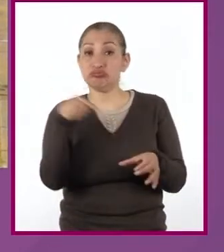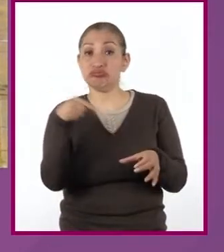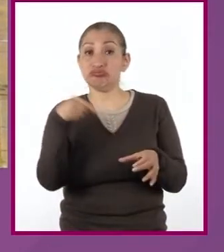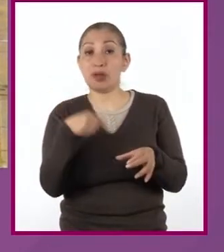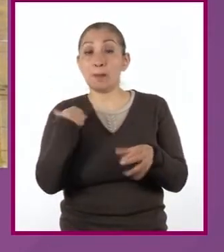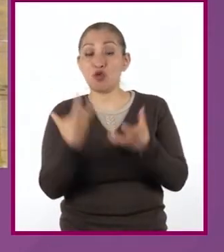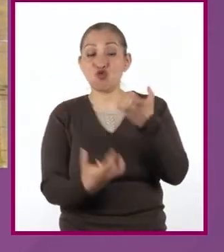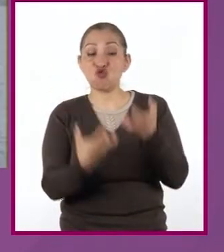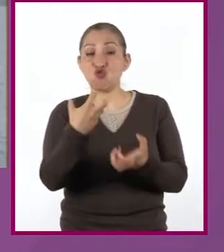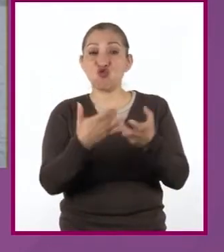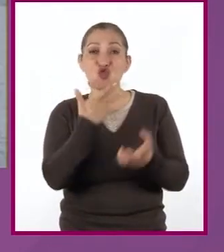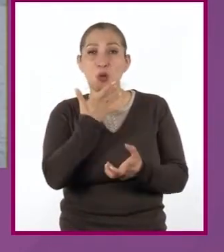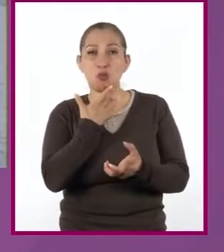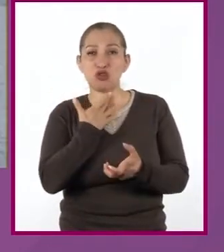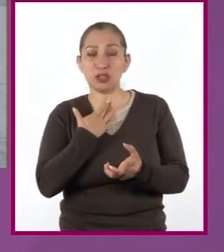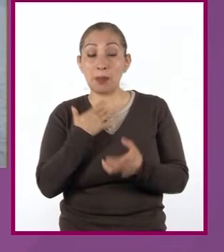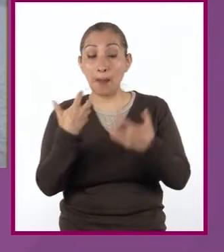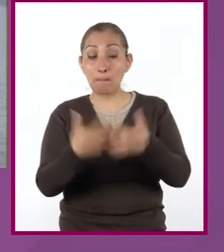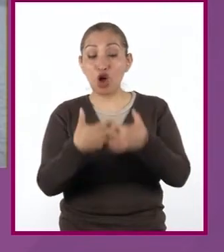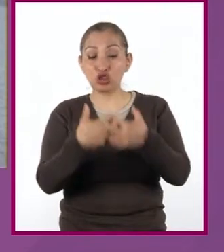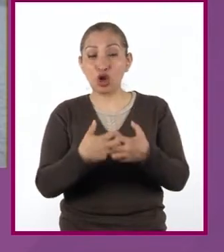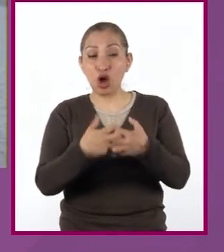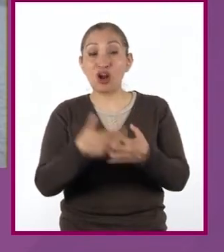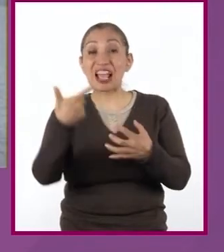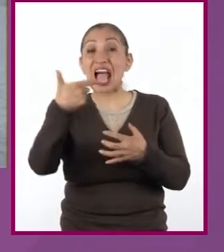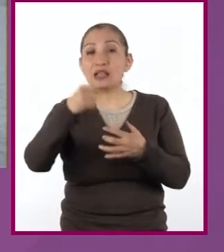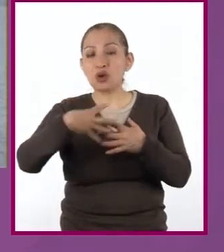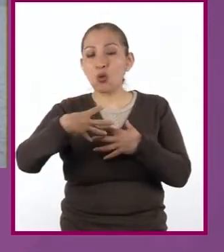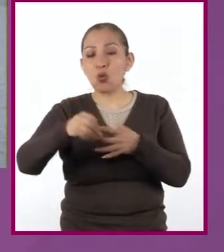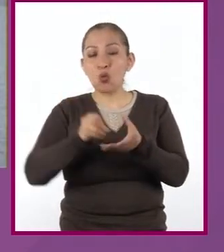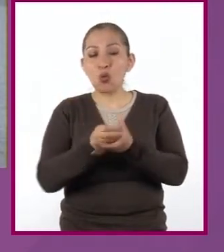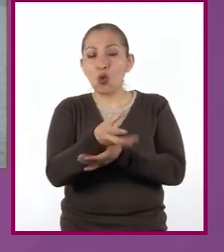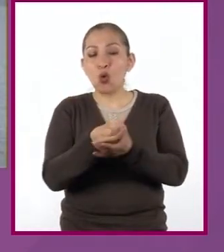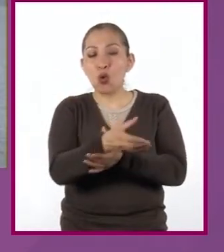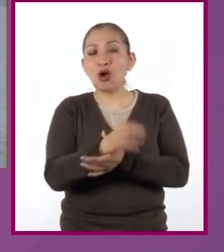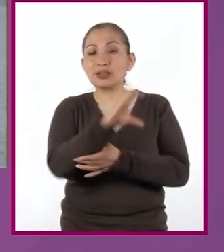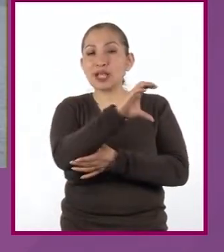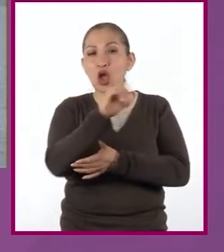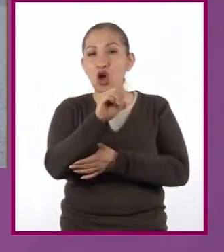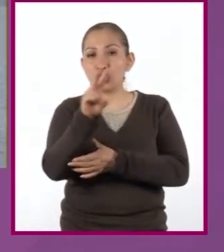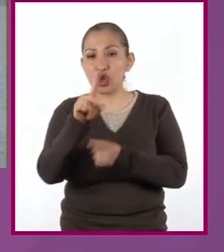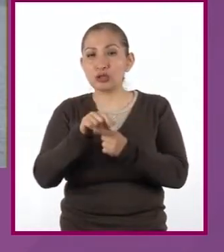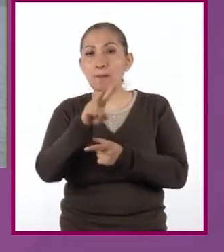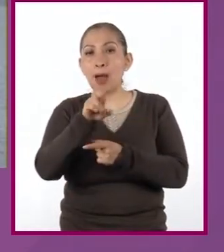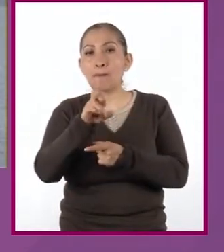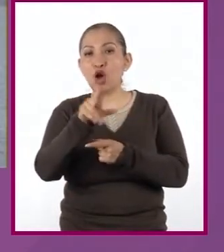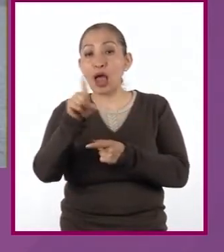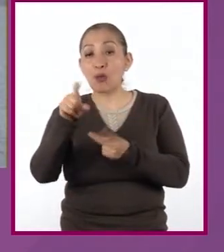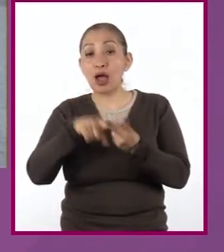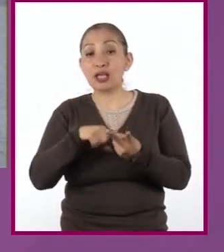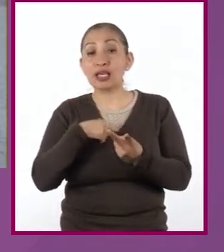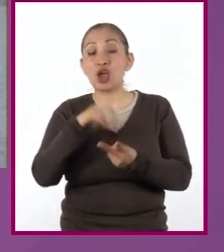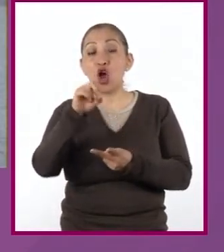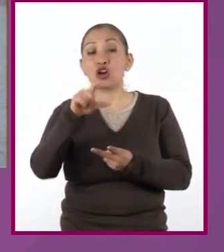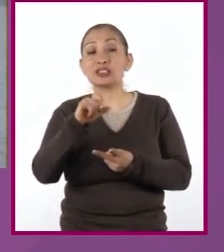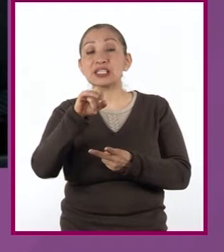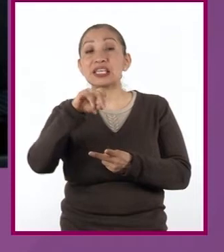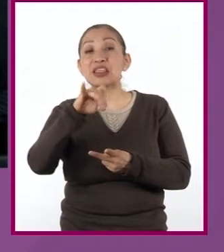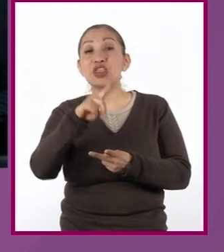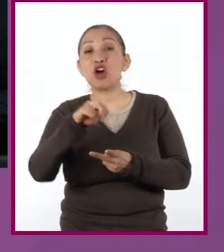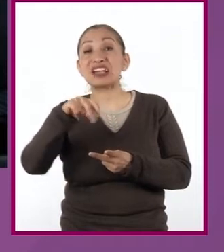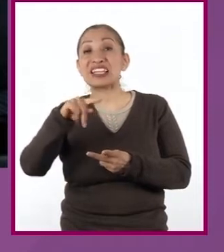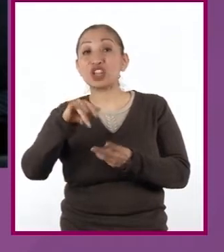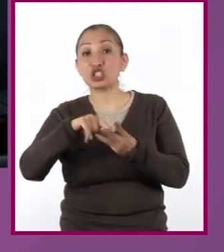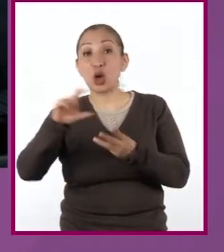por la quema de combustible, los motores liberan diversos gases, como el dióxido de carbono, el vapor de agua y el óxido nitroso.